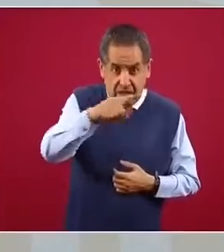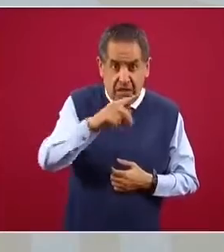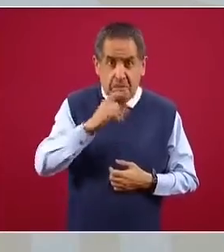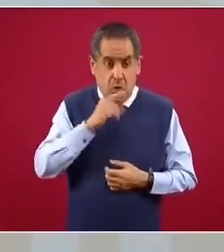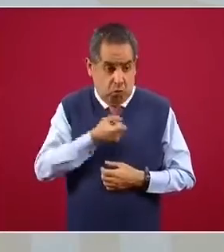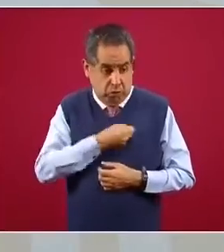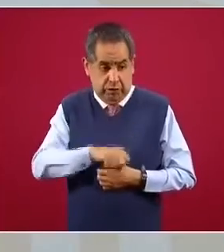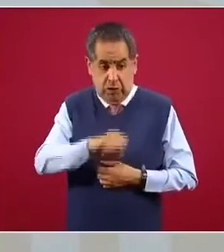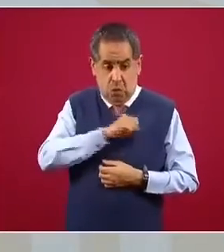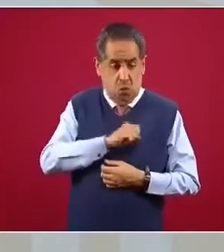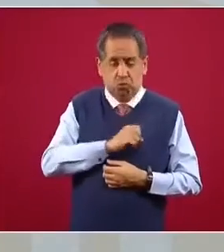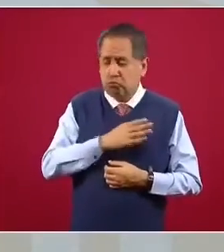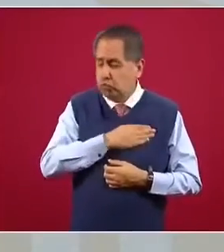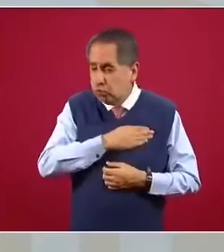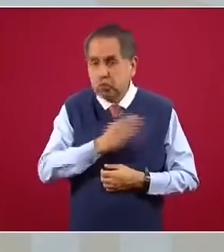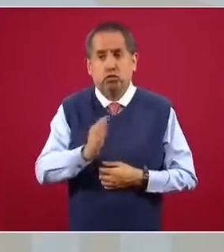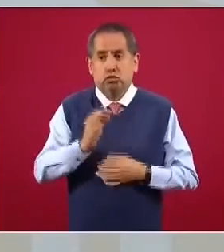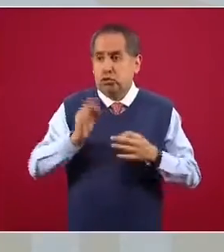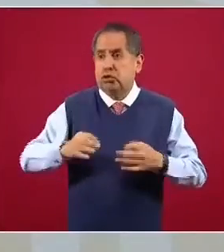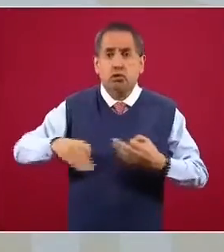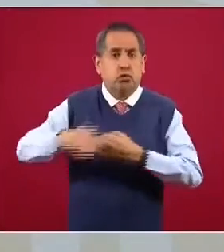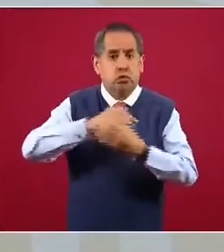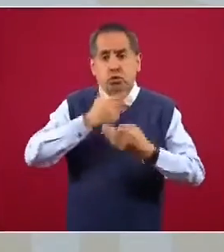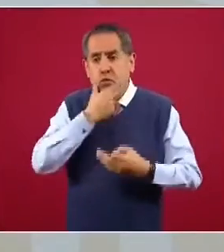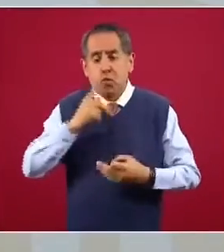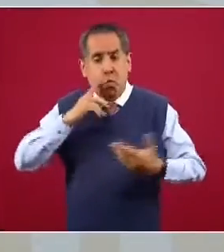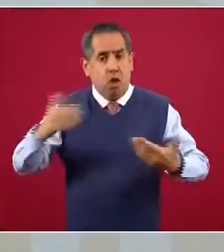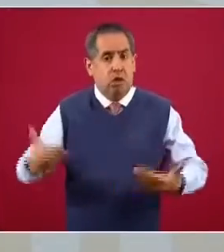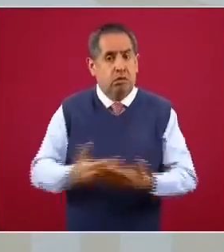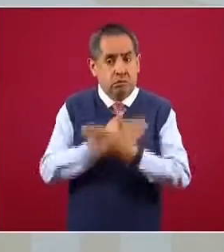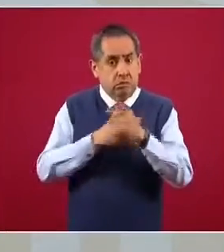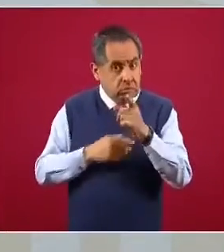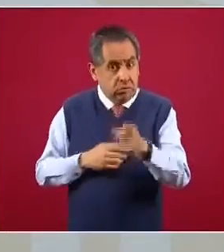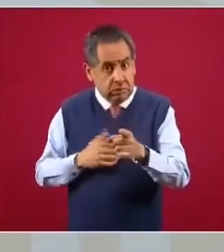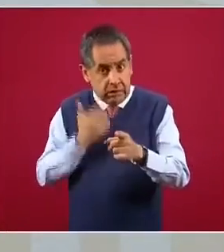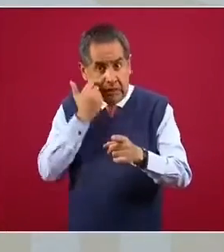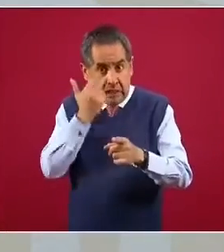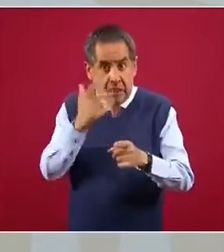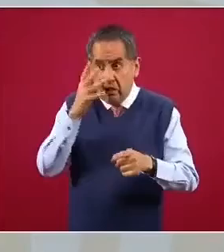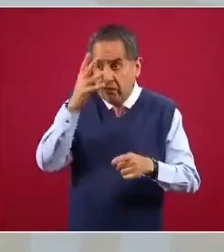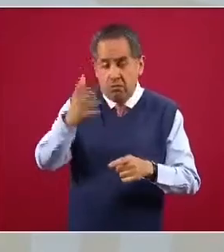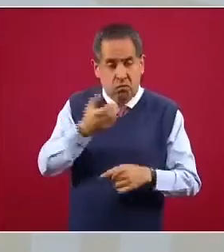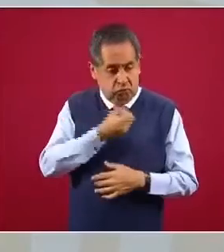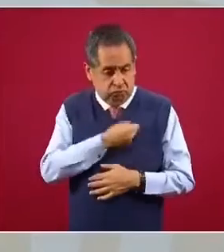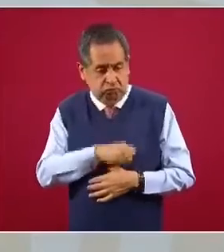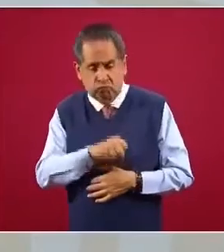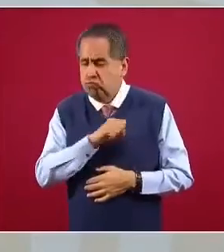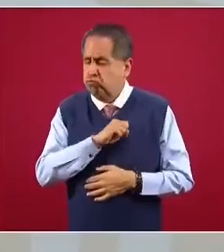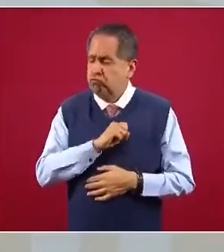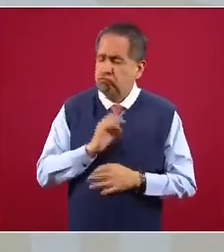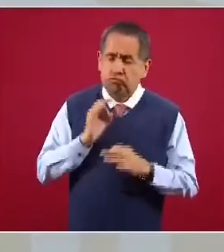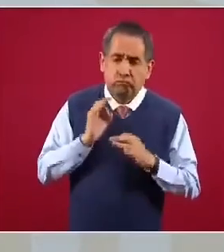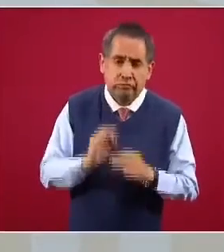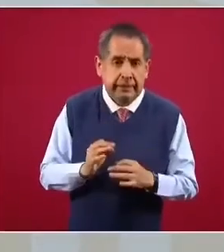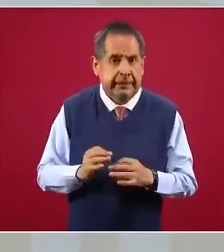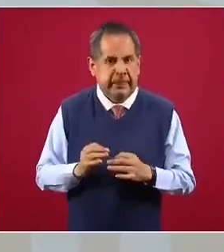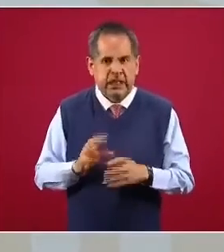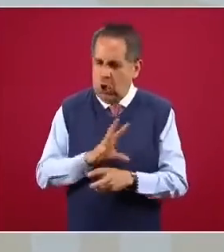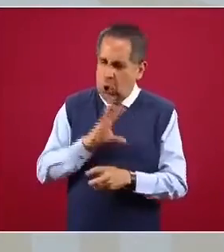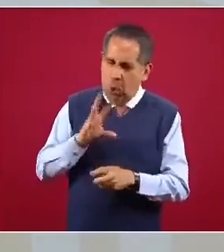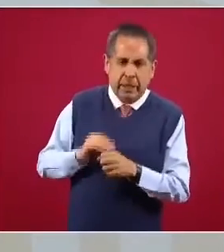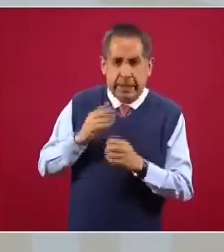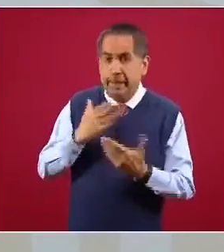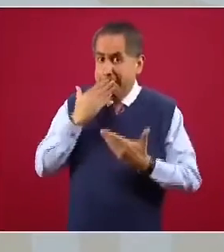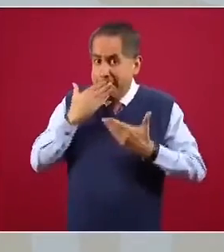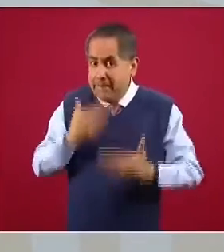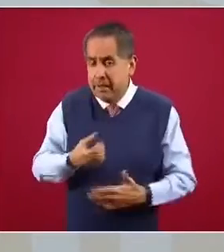salud para los mexicanos y los mexicanas y mexicanos, y queremos abordar esto de manera integral, de